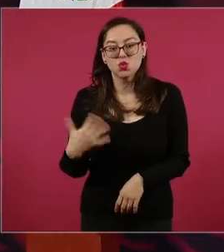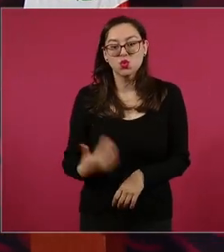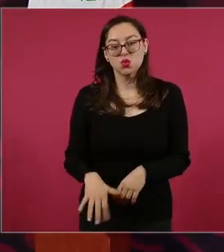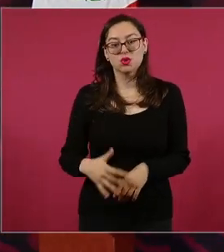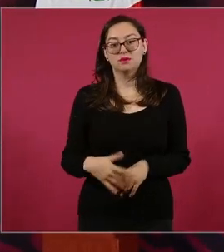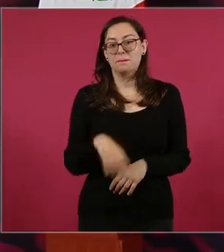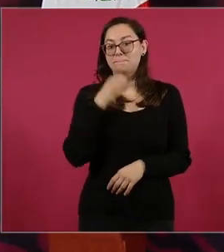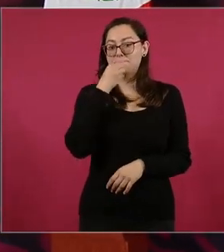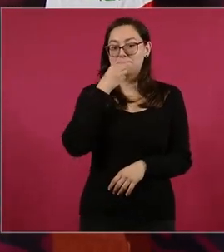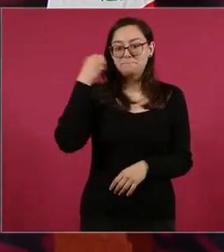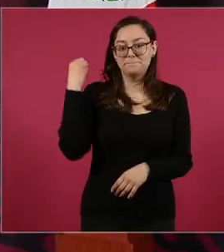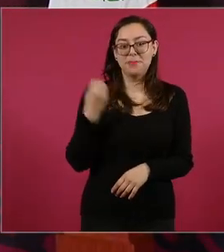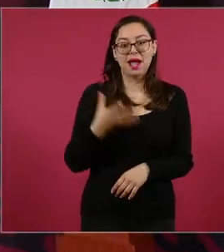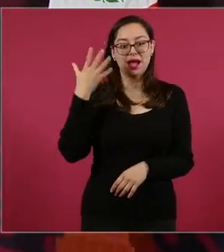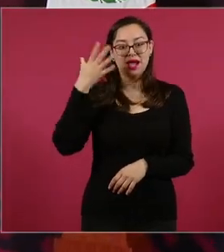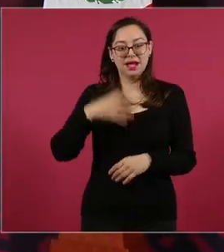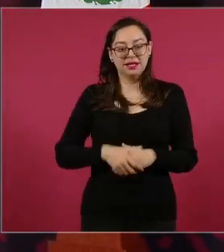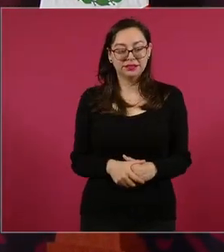maravilloso,